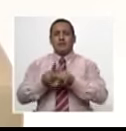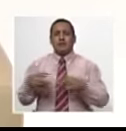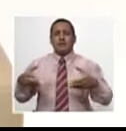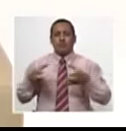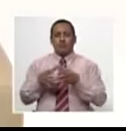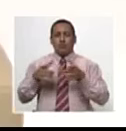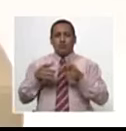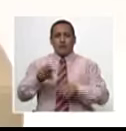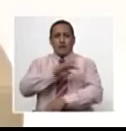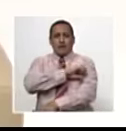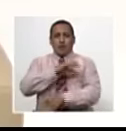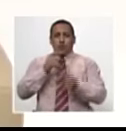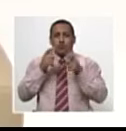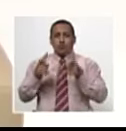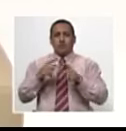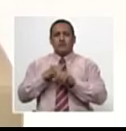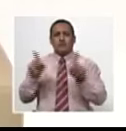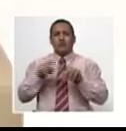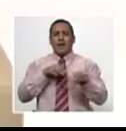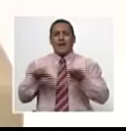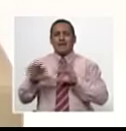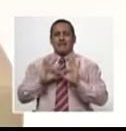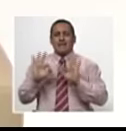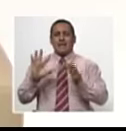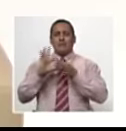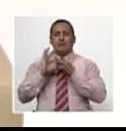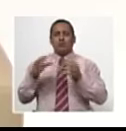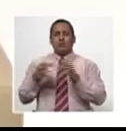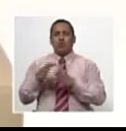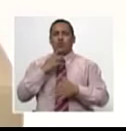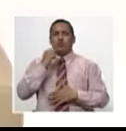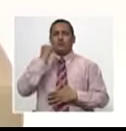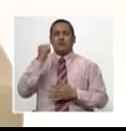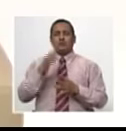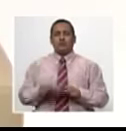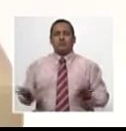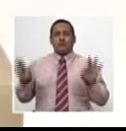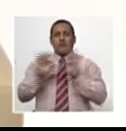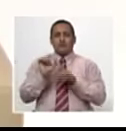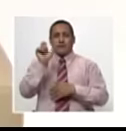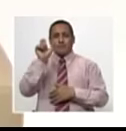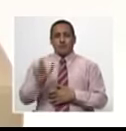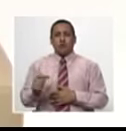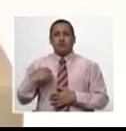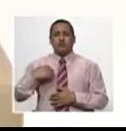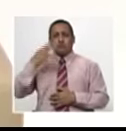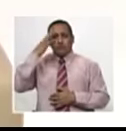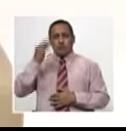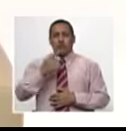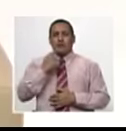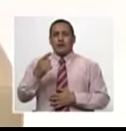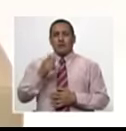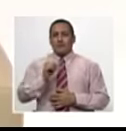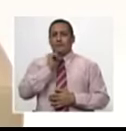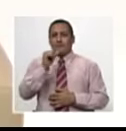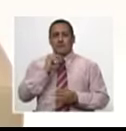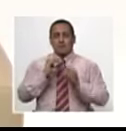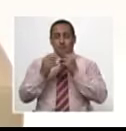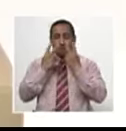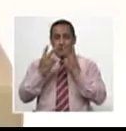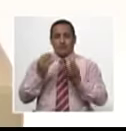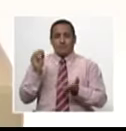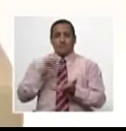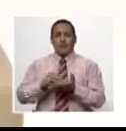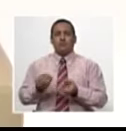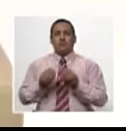como la Contraloría sin hacer el vínculo con los derechos fundamentales, ¿no? Claro. Yo creo que eso hace falta visibilizar más